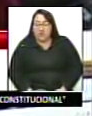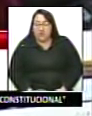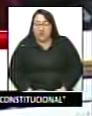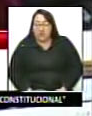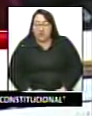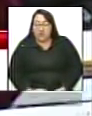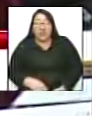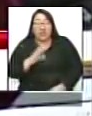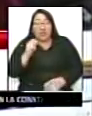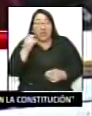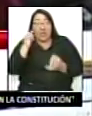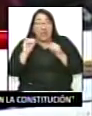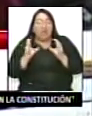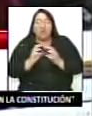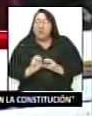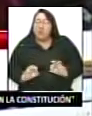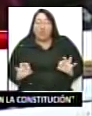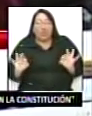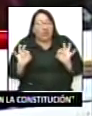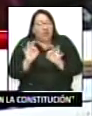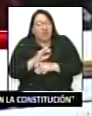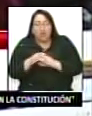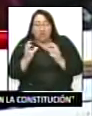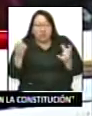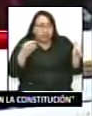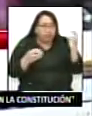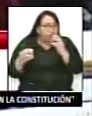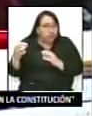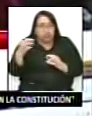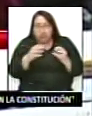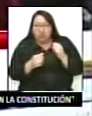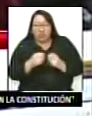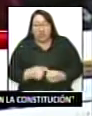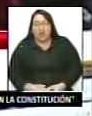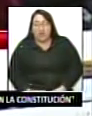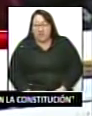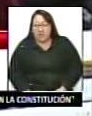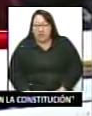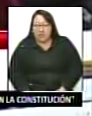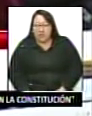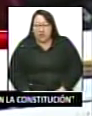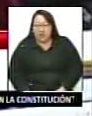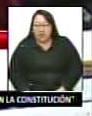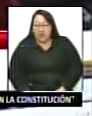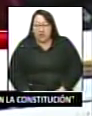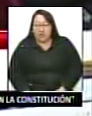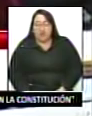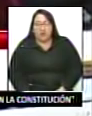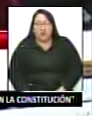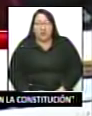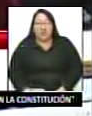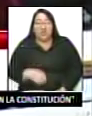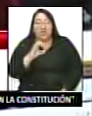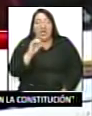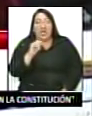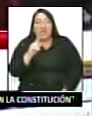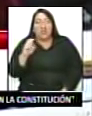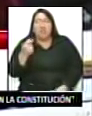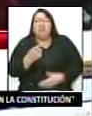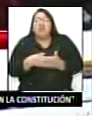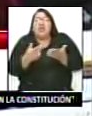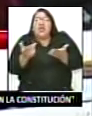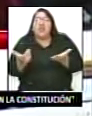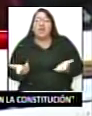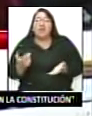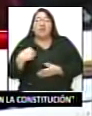muy importantes, todas estas ideas son lo que acá el doctor Jorge Castillo ha convocado. ¿Para qué? Para